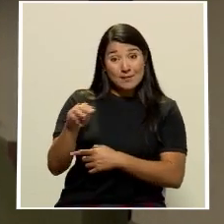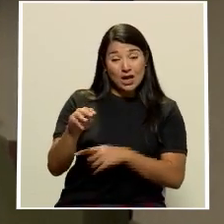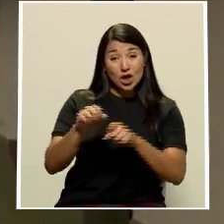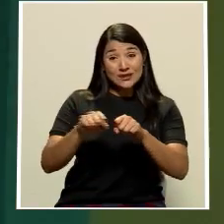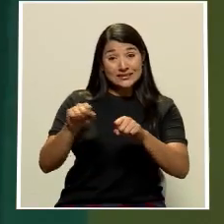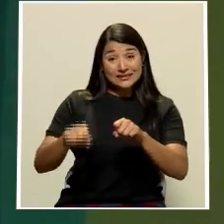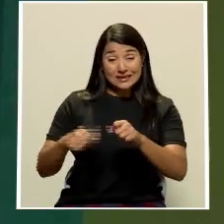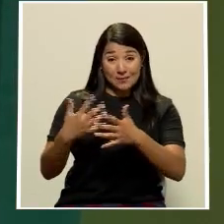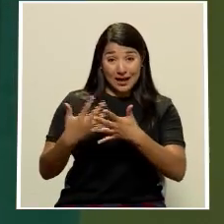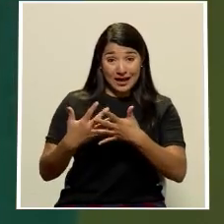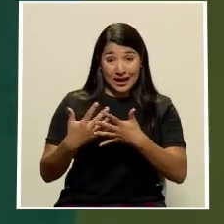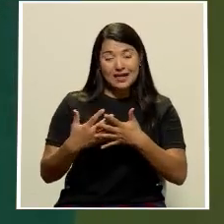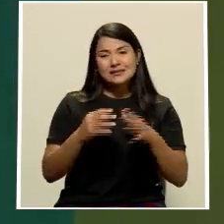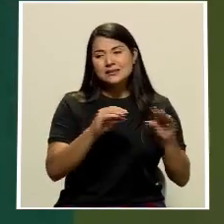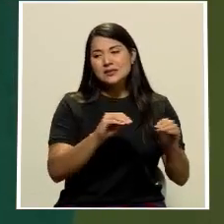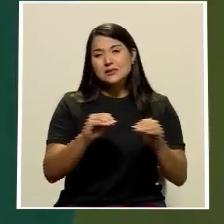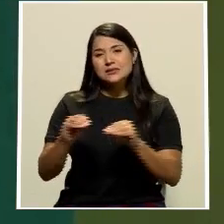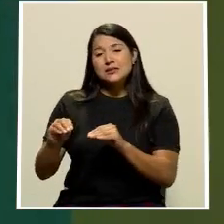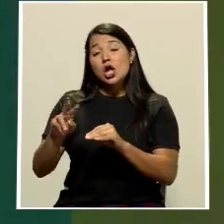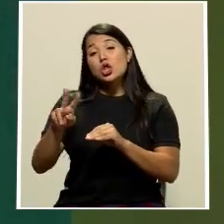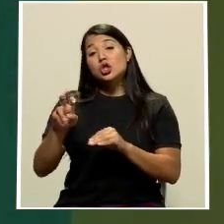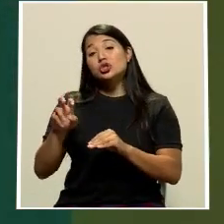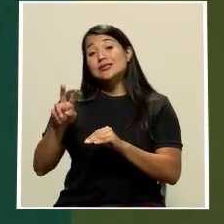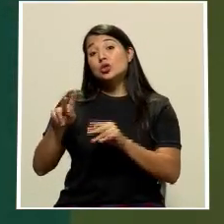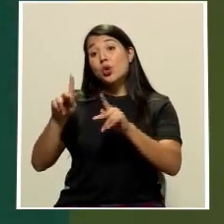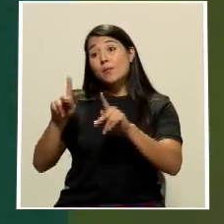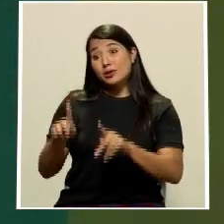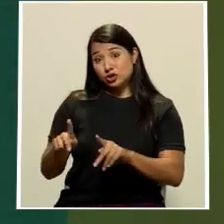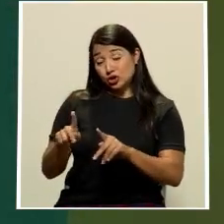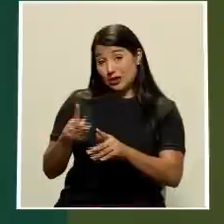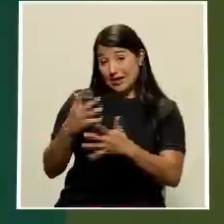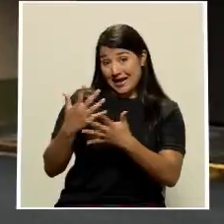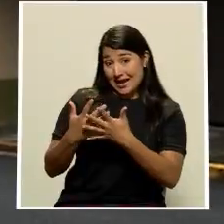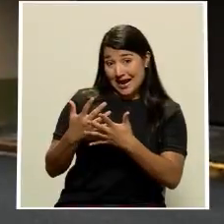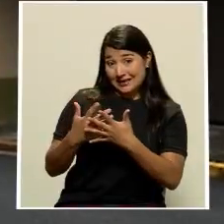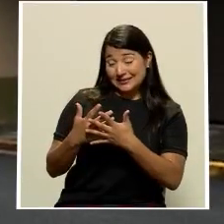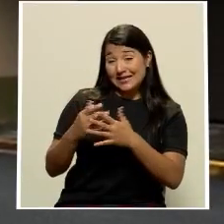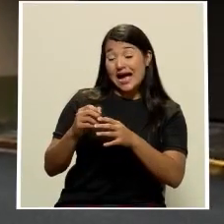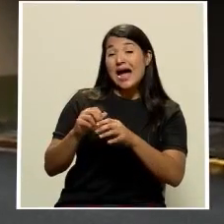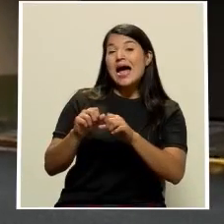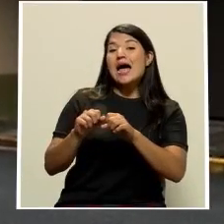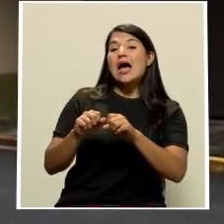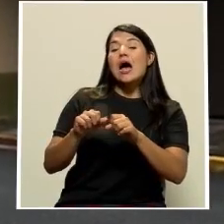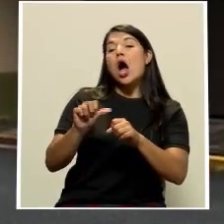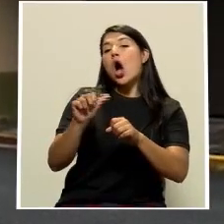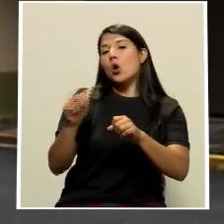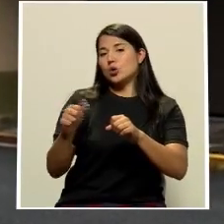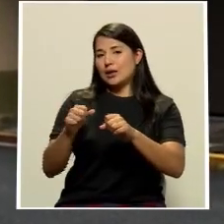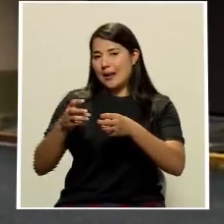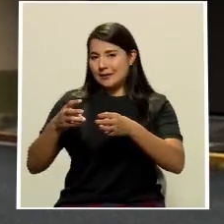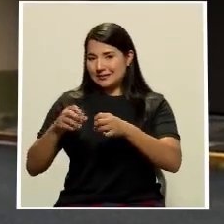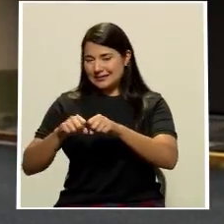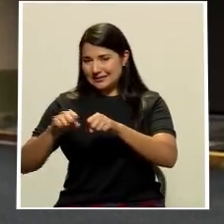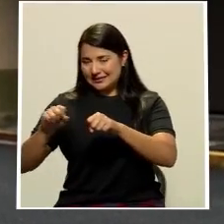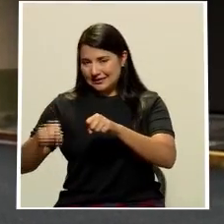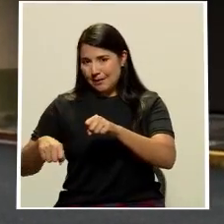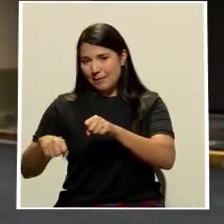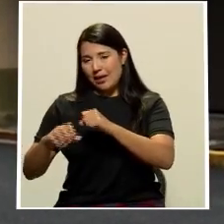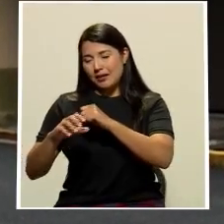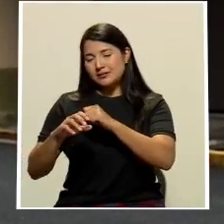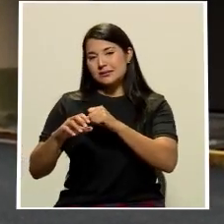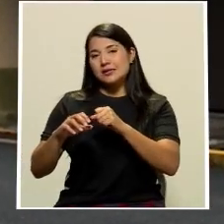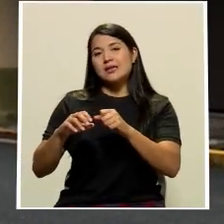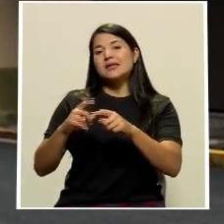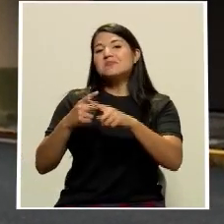sistema penitenciario había trasladado 202 privados de libertad al régimen semi-institucional para que continúen cumpliendo sus